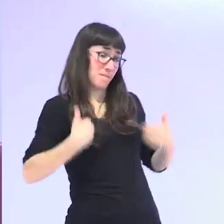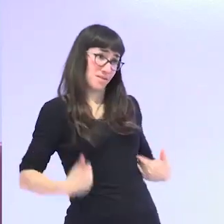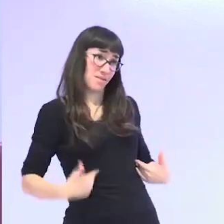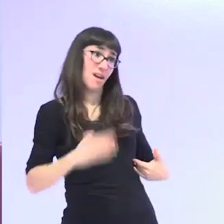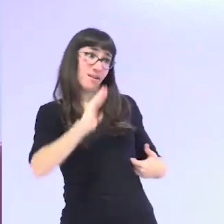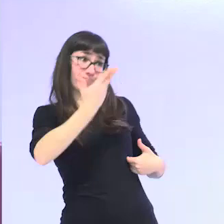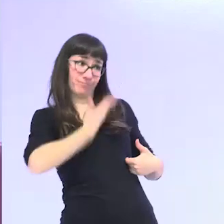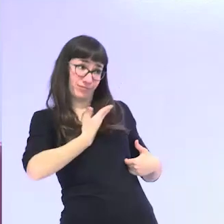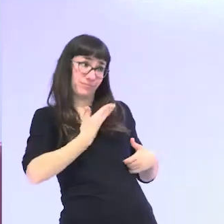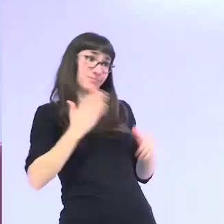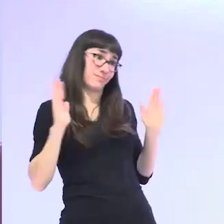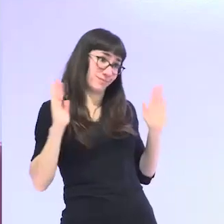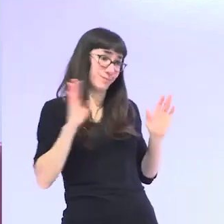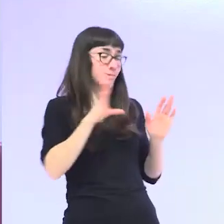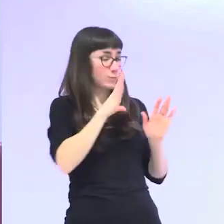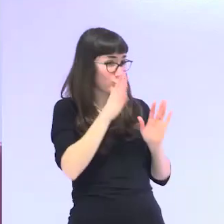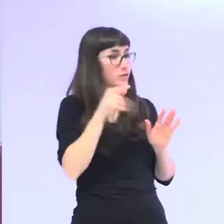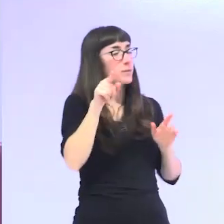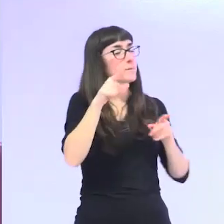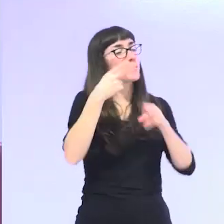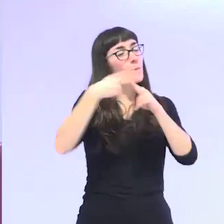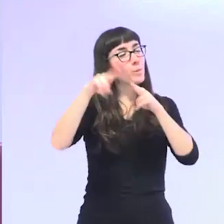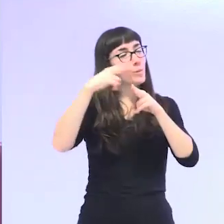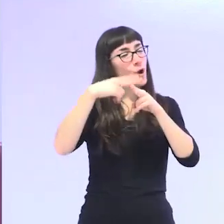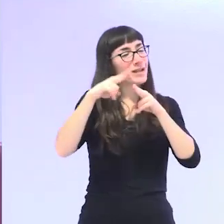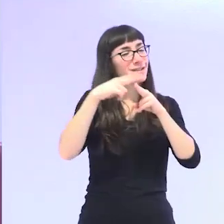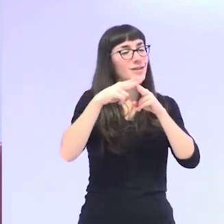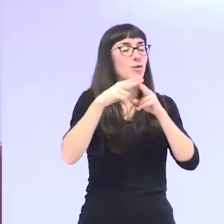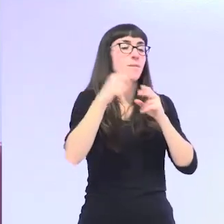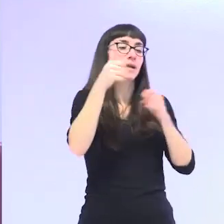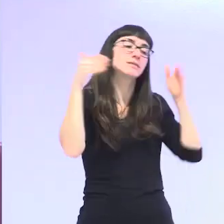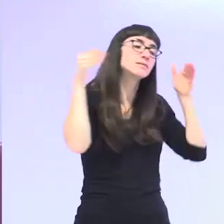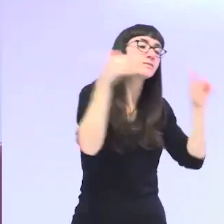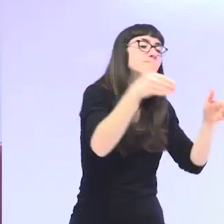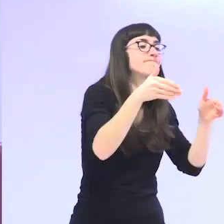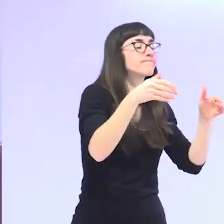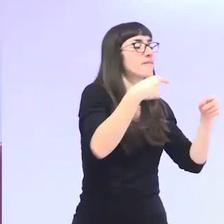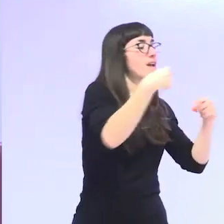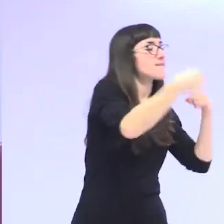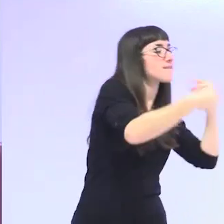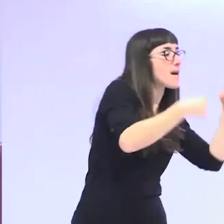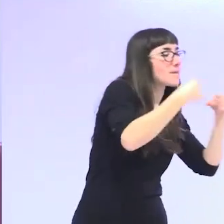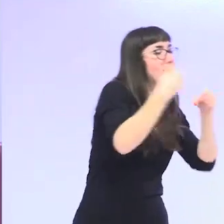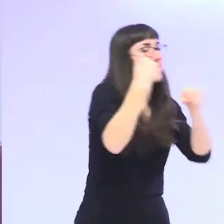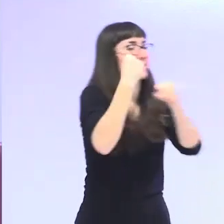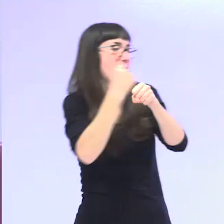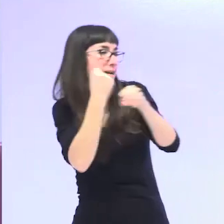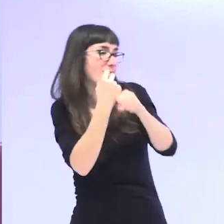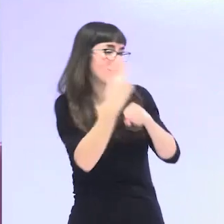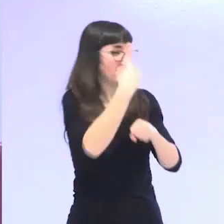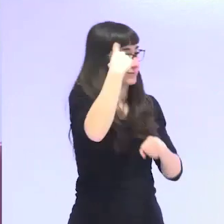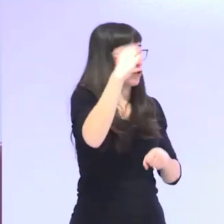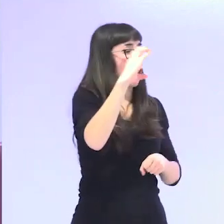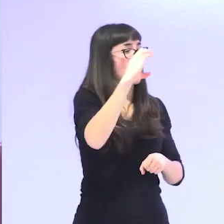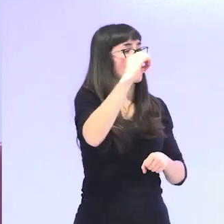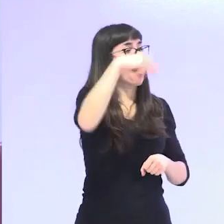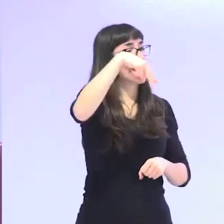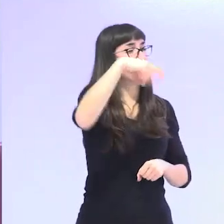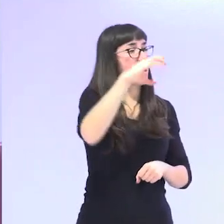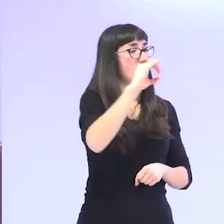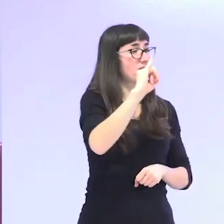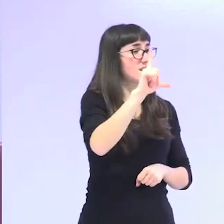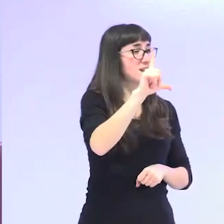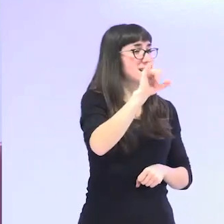también de tener políticas públicas de conciliación porque las políticas públicas de conciliación se han pensado